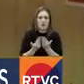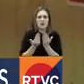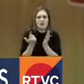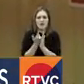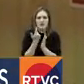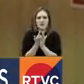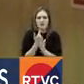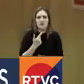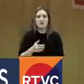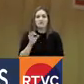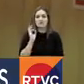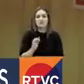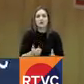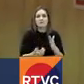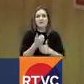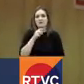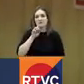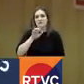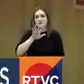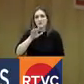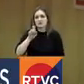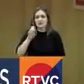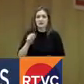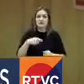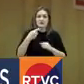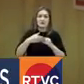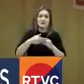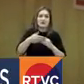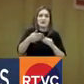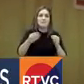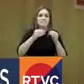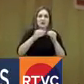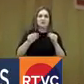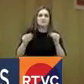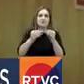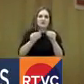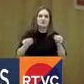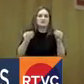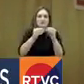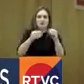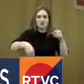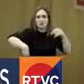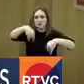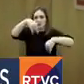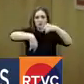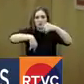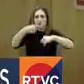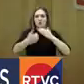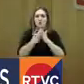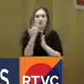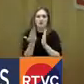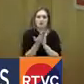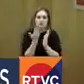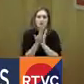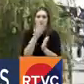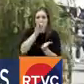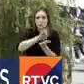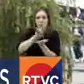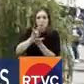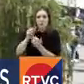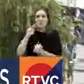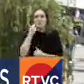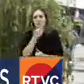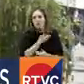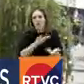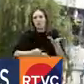con 156 títulos, la semana siguiente tendremos 200 y de esta forma iremos retroalimentando con nueva literatura para que compartan padres e hijos.